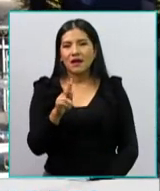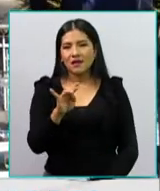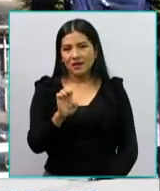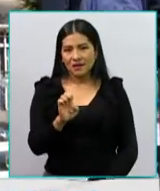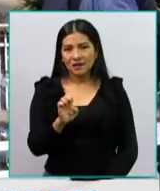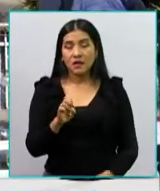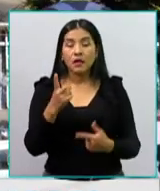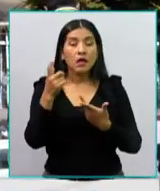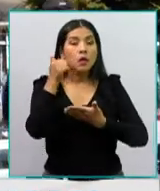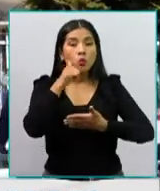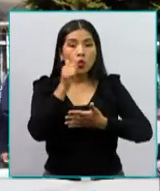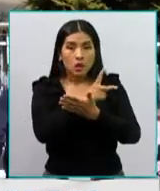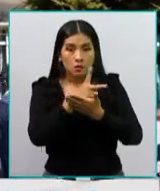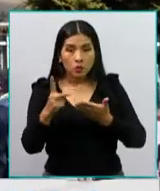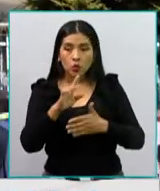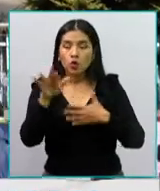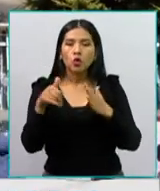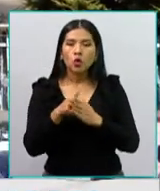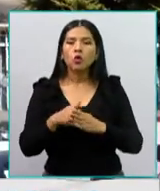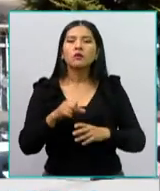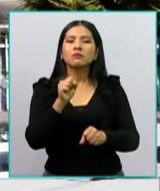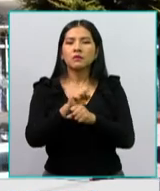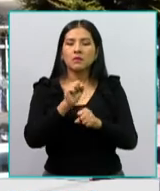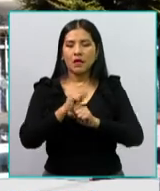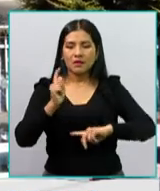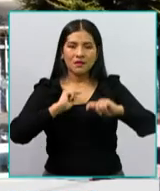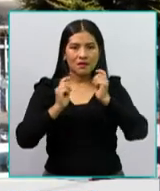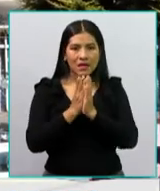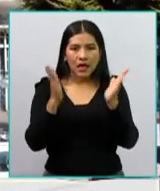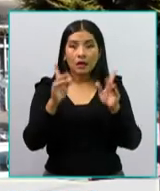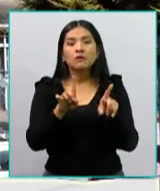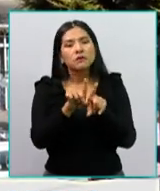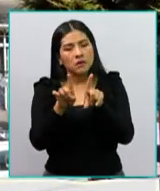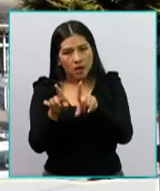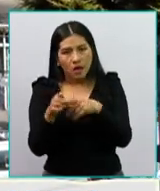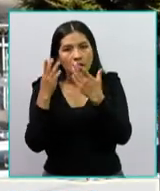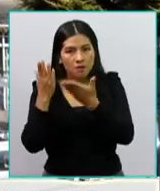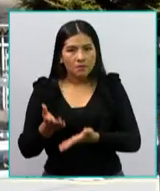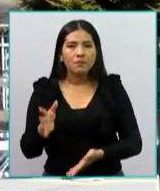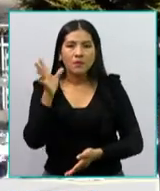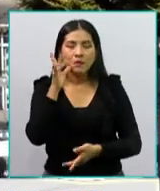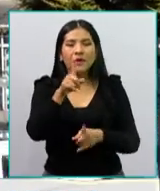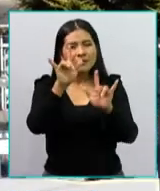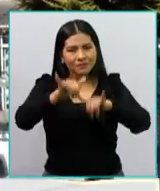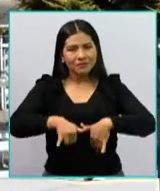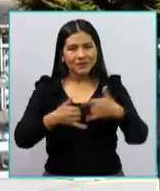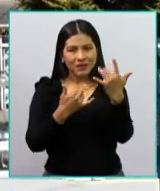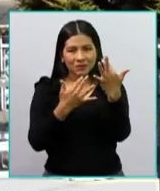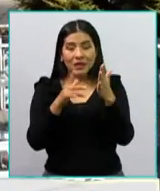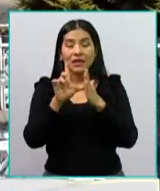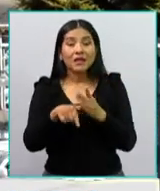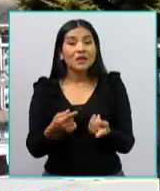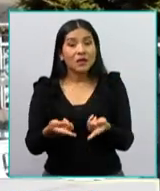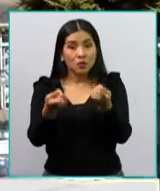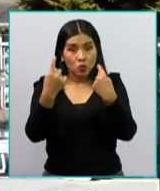un elenco de mujeres que se dedican al arte, pero que sobre todo son mamás. No se muevan, quédense con nosotros, porque al